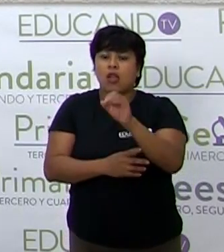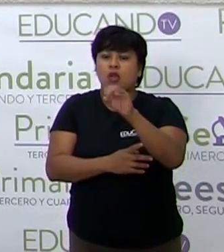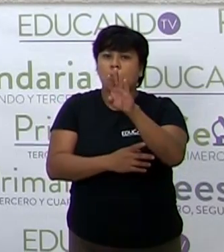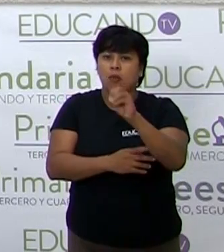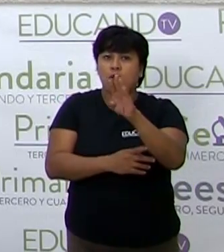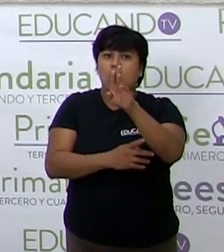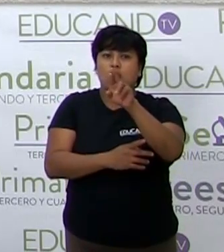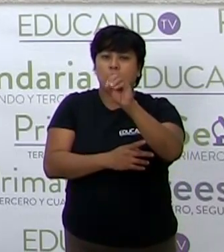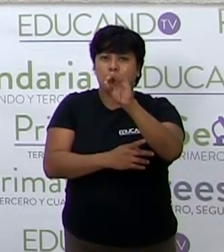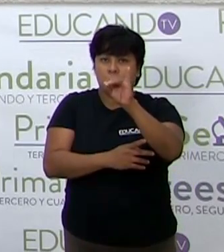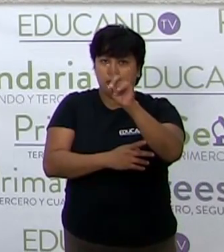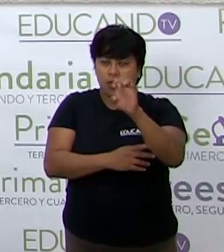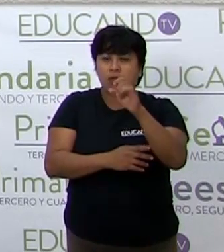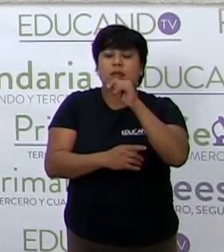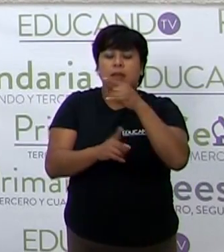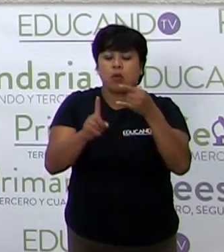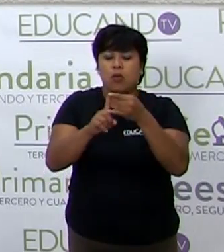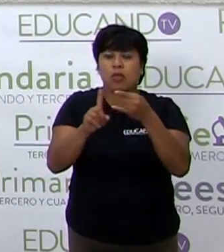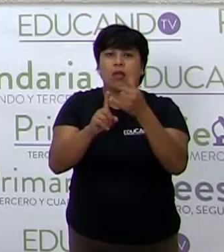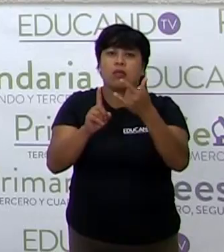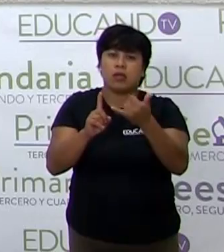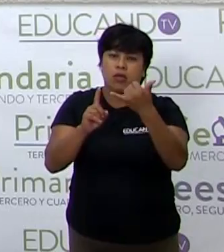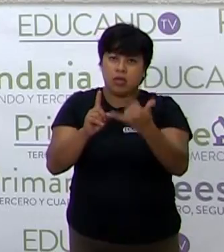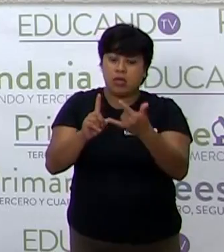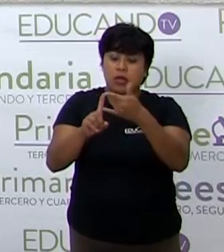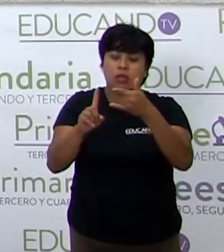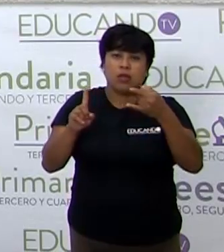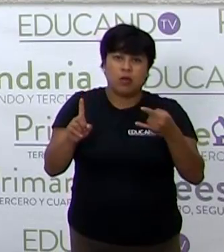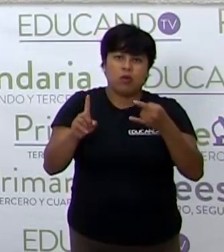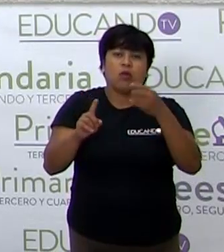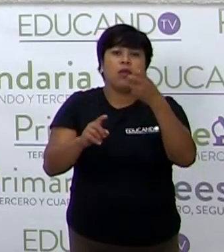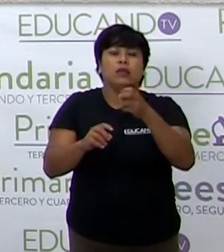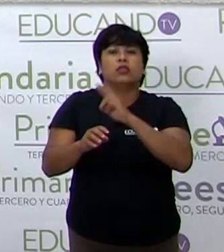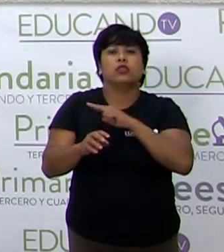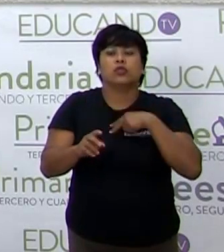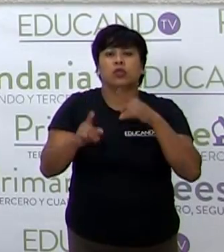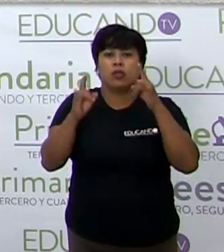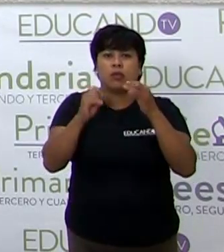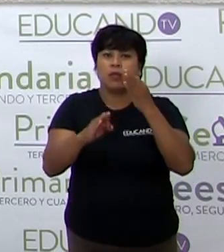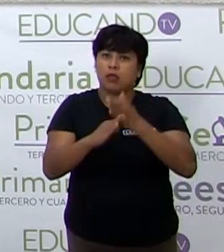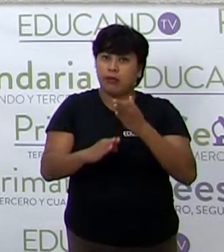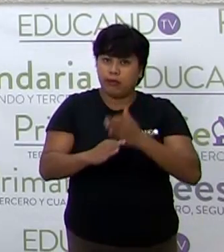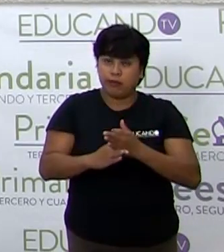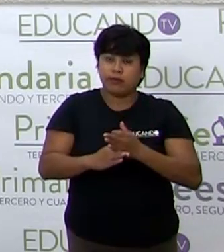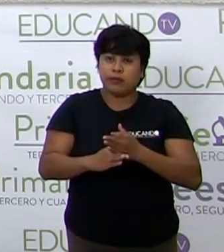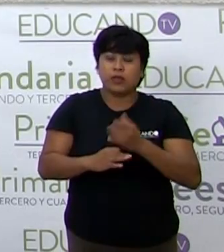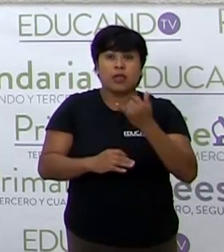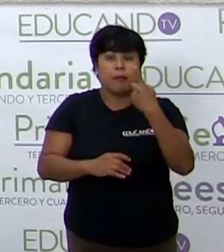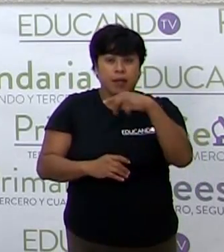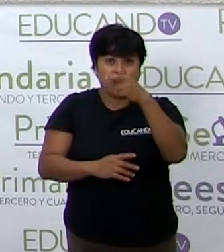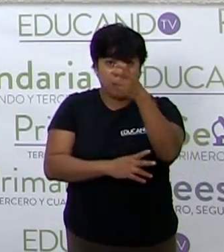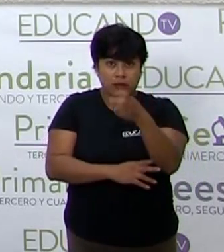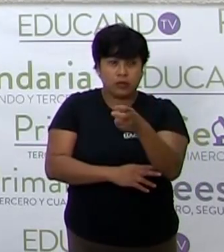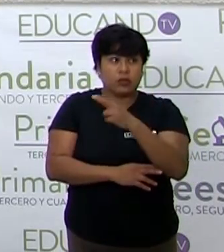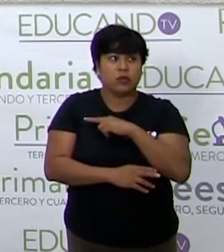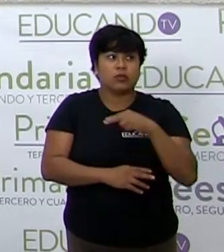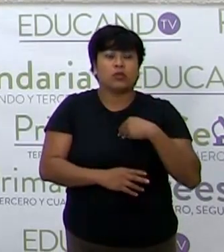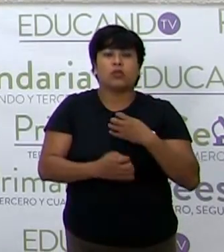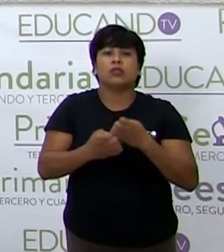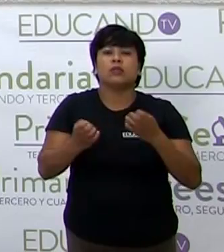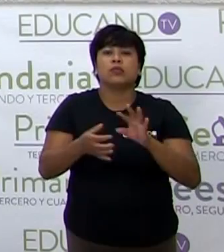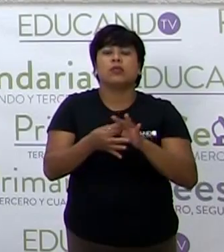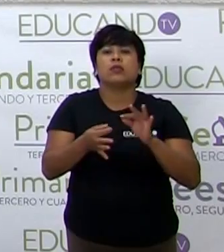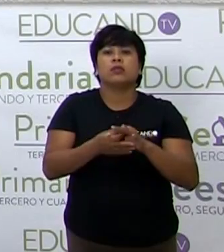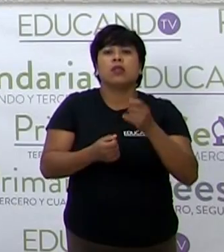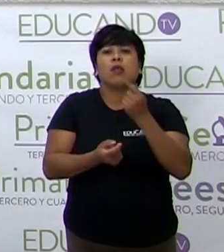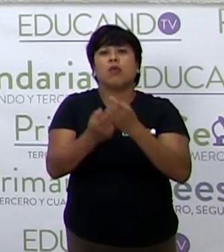romboide y también del cuadrado y del rectángulo, que es el tema que estuvimos viendo el día de hoy. Y para ello estuvimos explicando